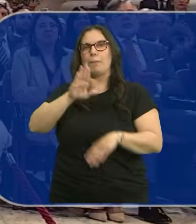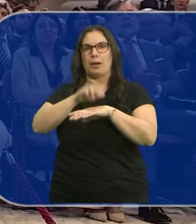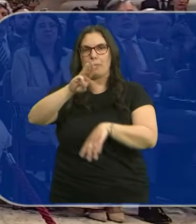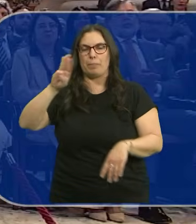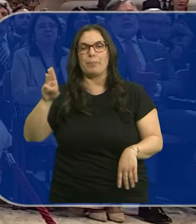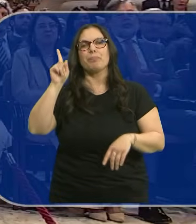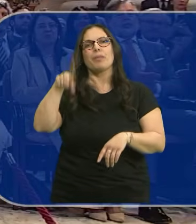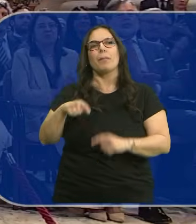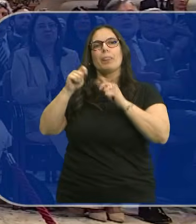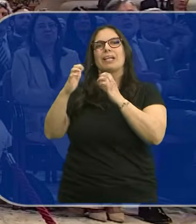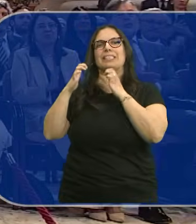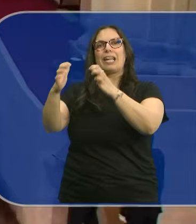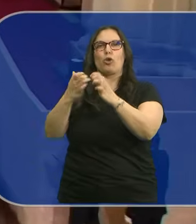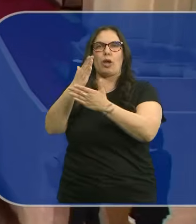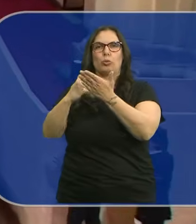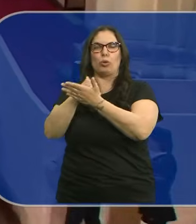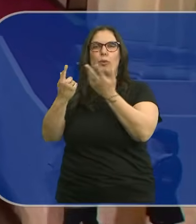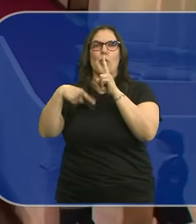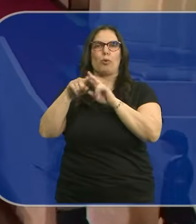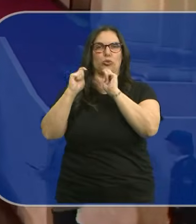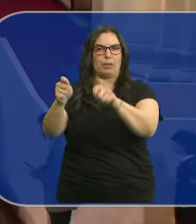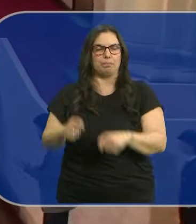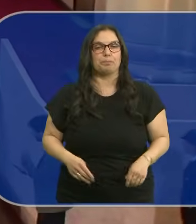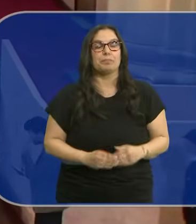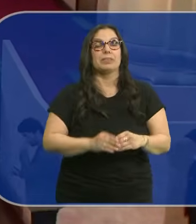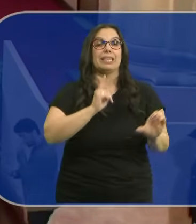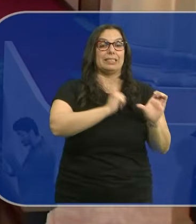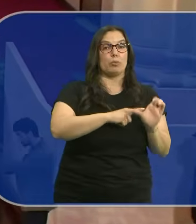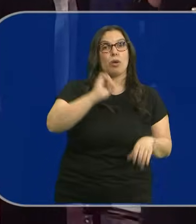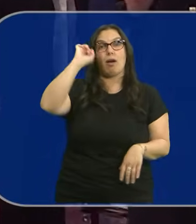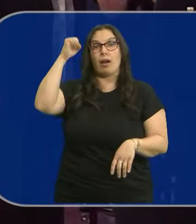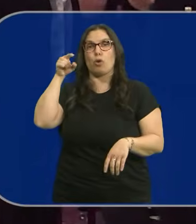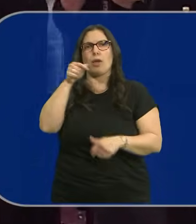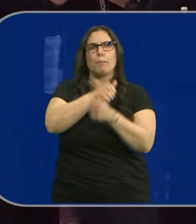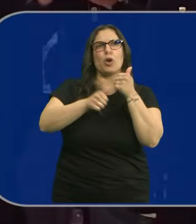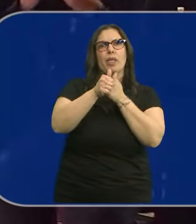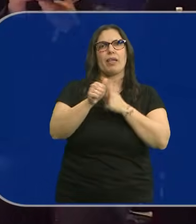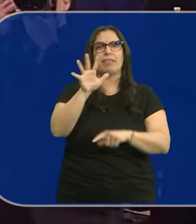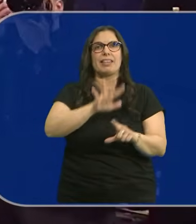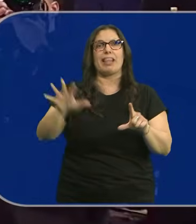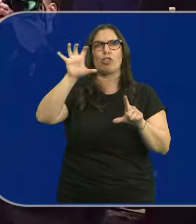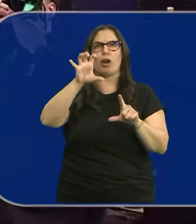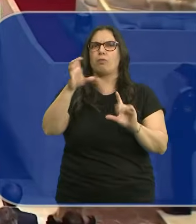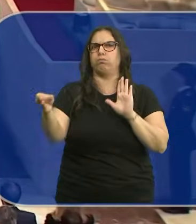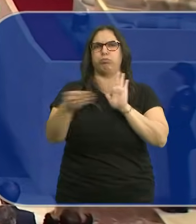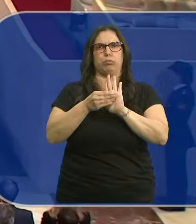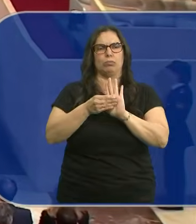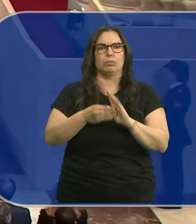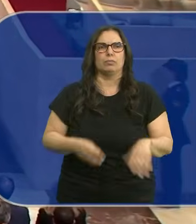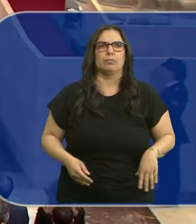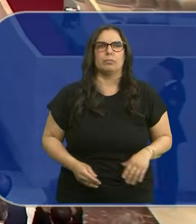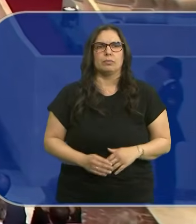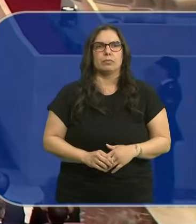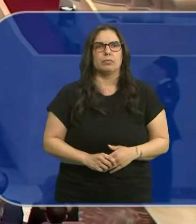También se ha otorgado un senador autonómico a la formación de Abascal. En Extremadura y Aragón, la prioridad nacional ha marcado los pactos. No